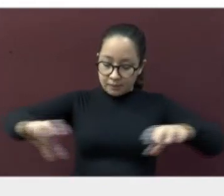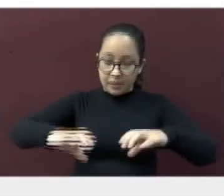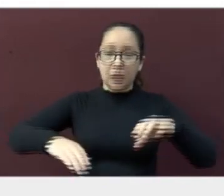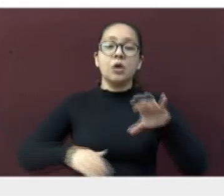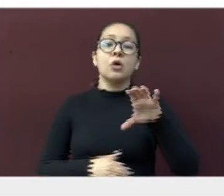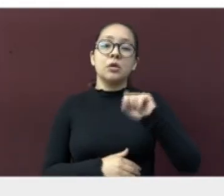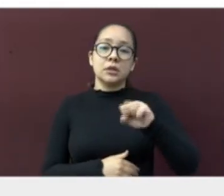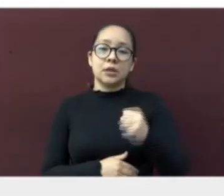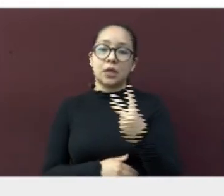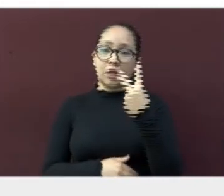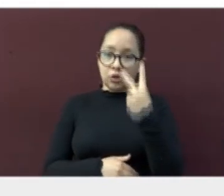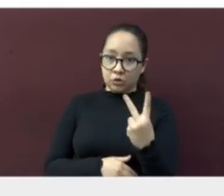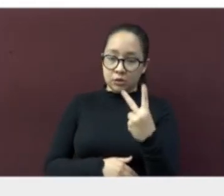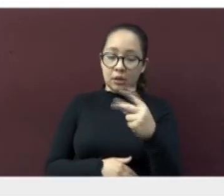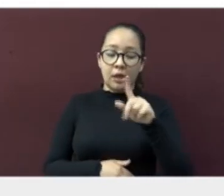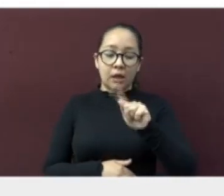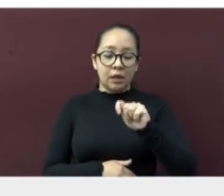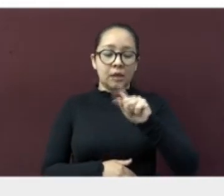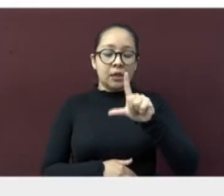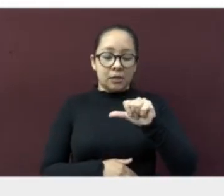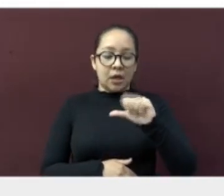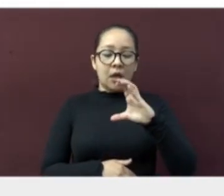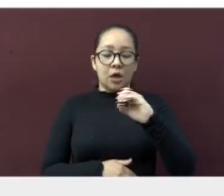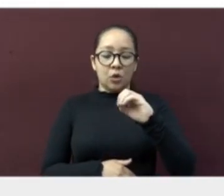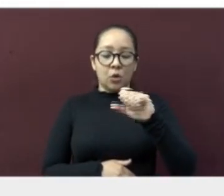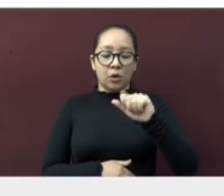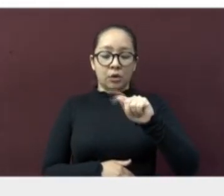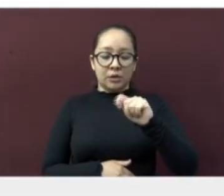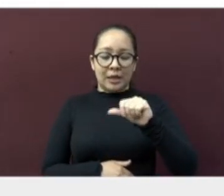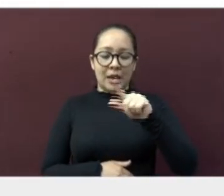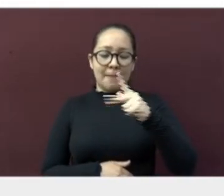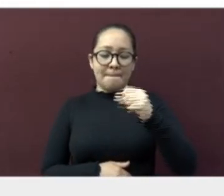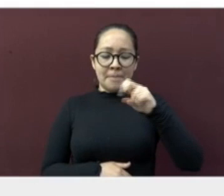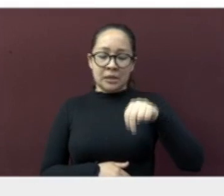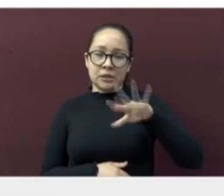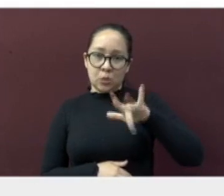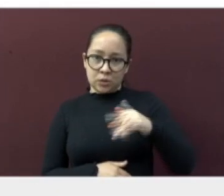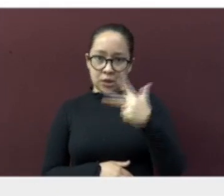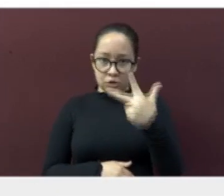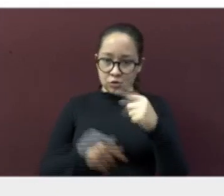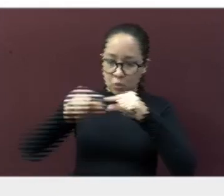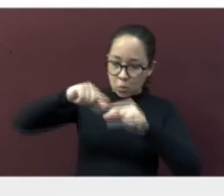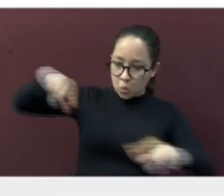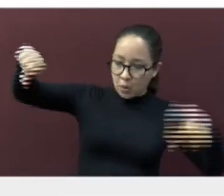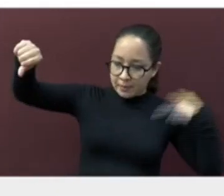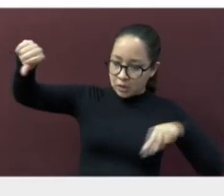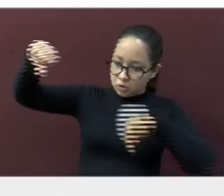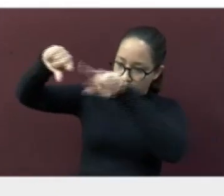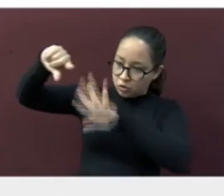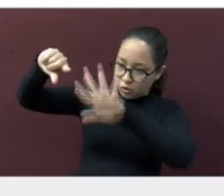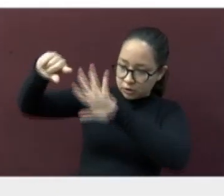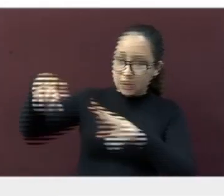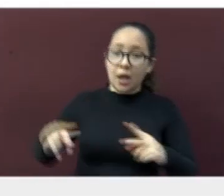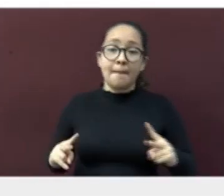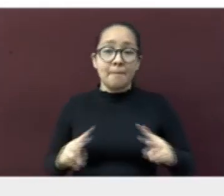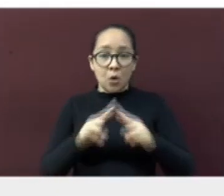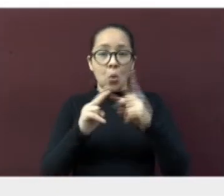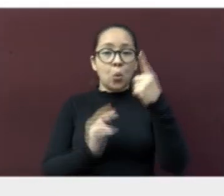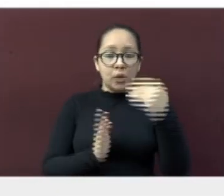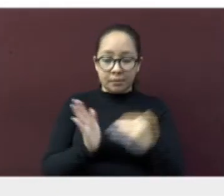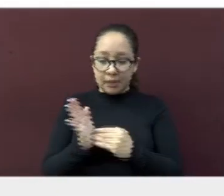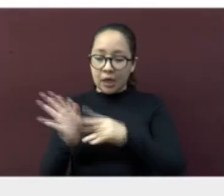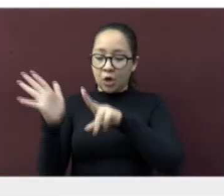62 y tlacotalpan 58 y en la región norte costa rica presenta